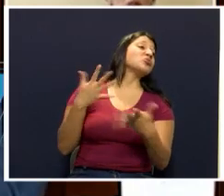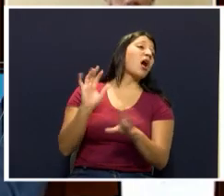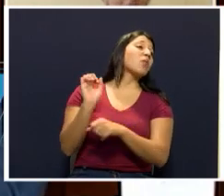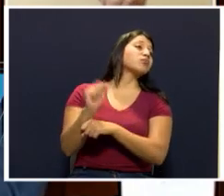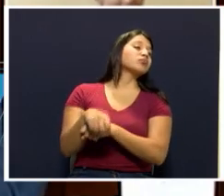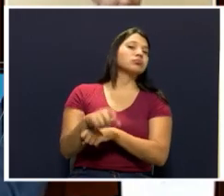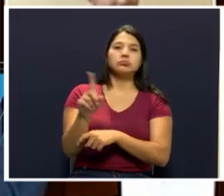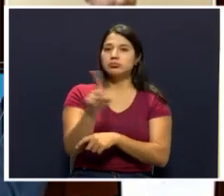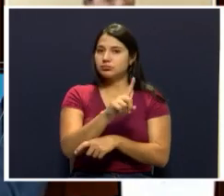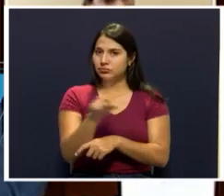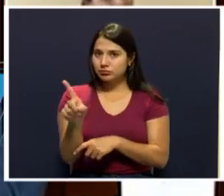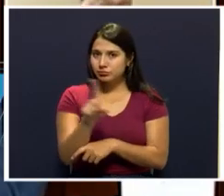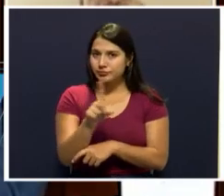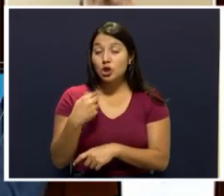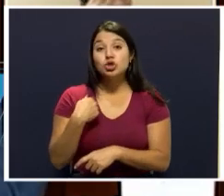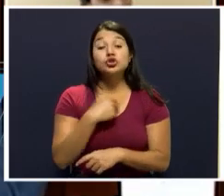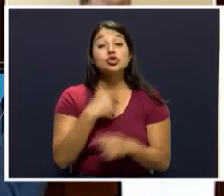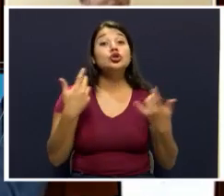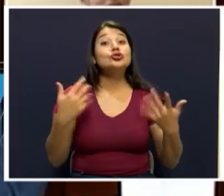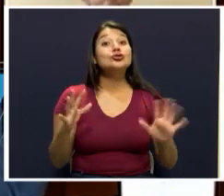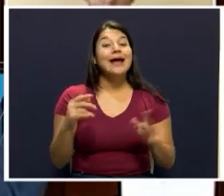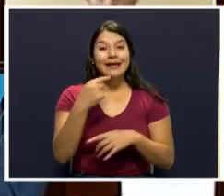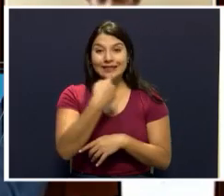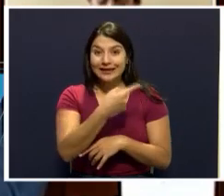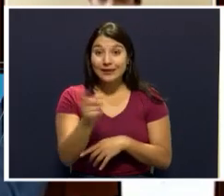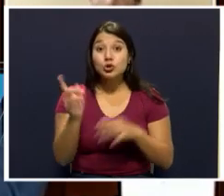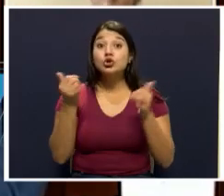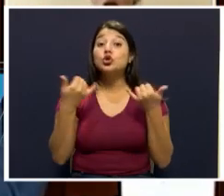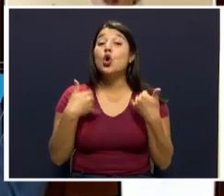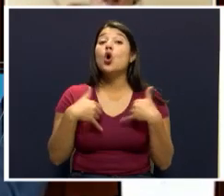Ya lo hemos indicado, todavía quedan